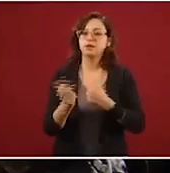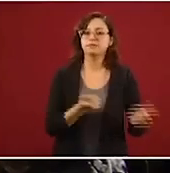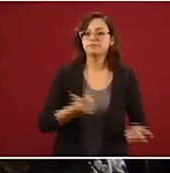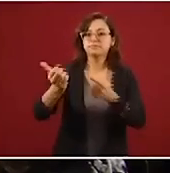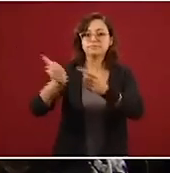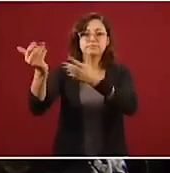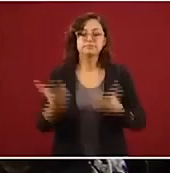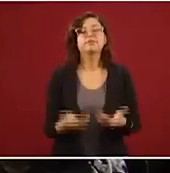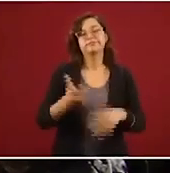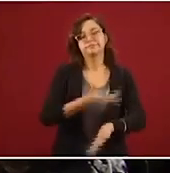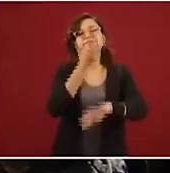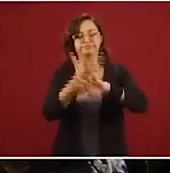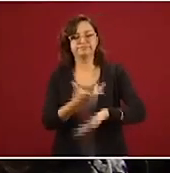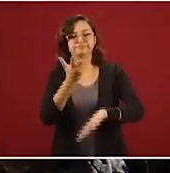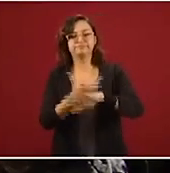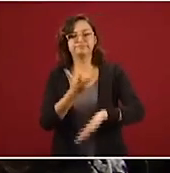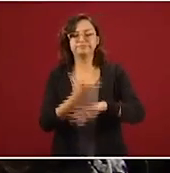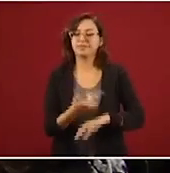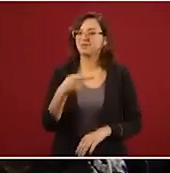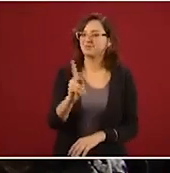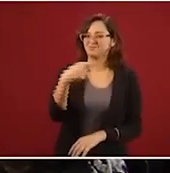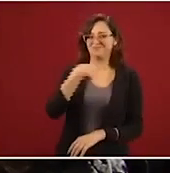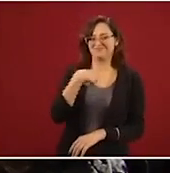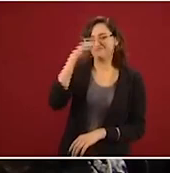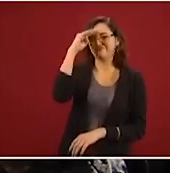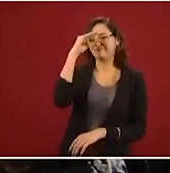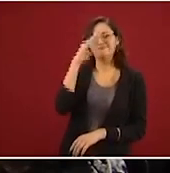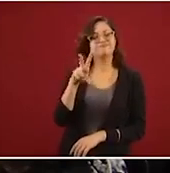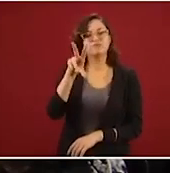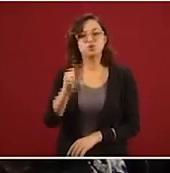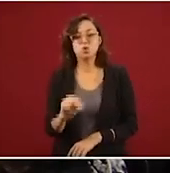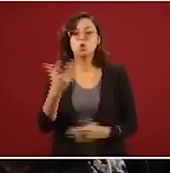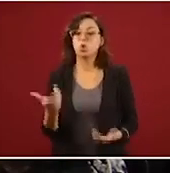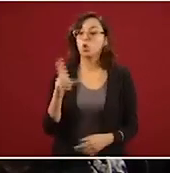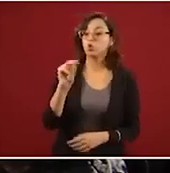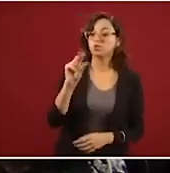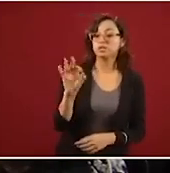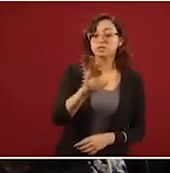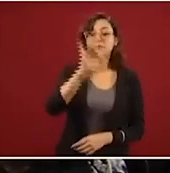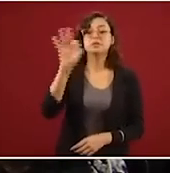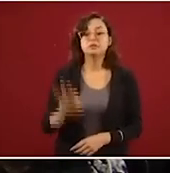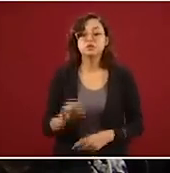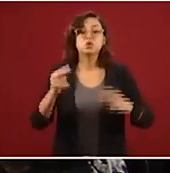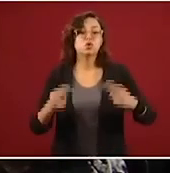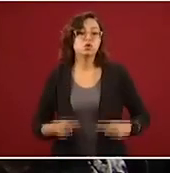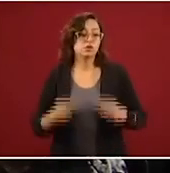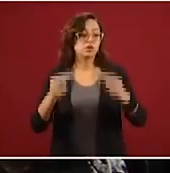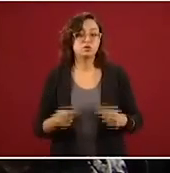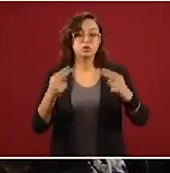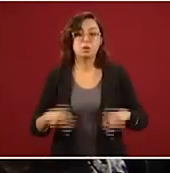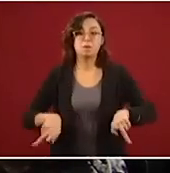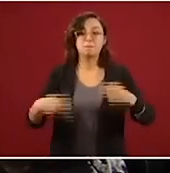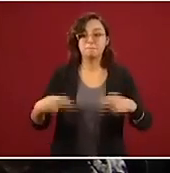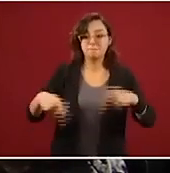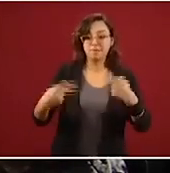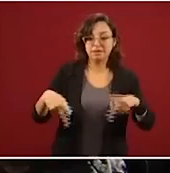me permito decir que no, que el 80% tal vez de la comercialización de los productos